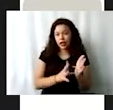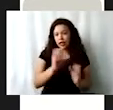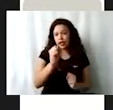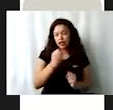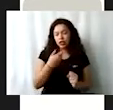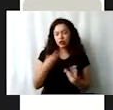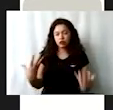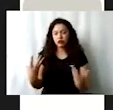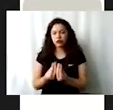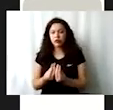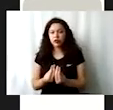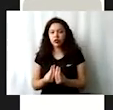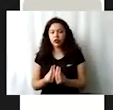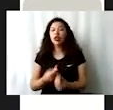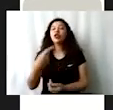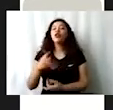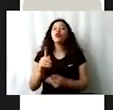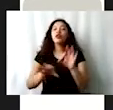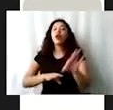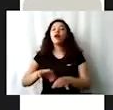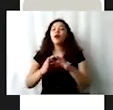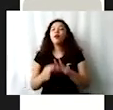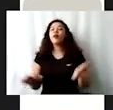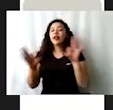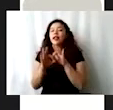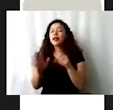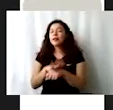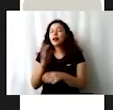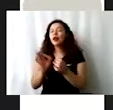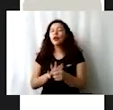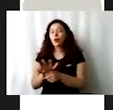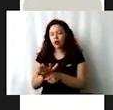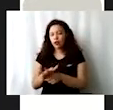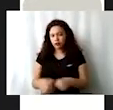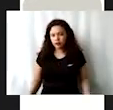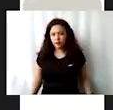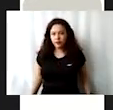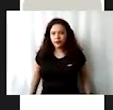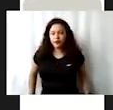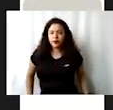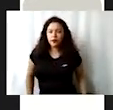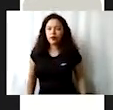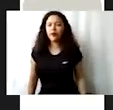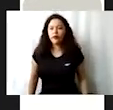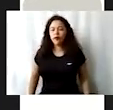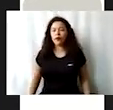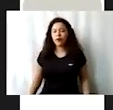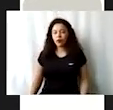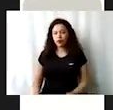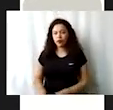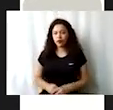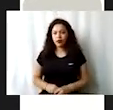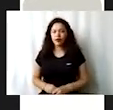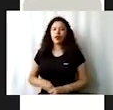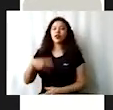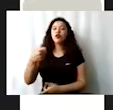es realmente importante de tu trabajo? ¿Cuál es el valor que tienes tú? ¿Cuál es el valor